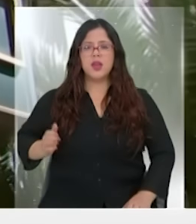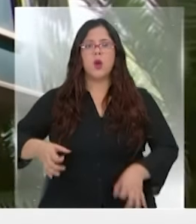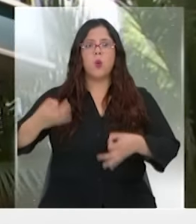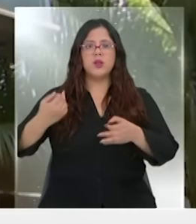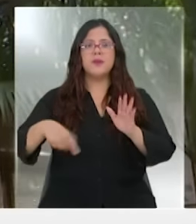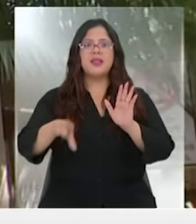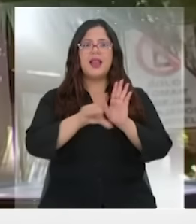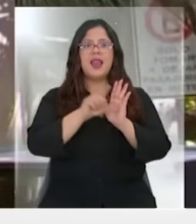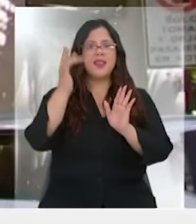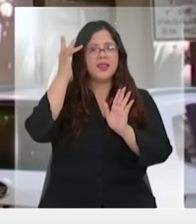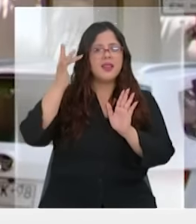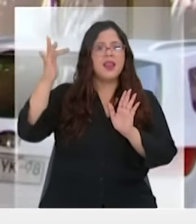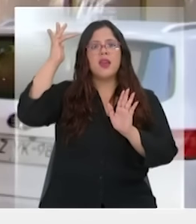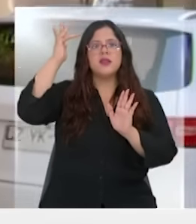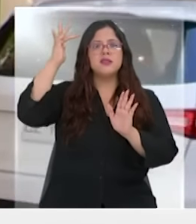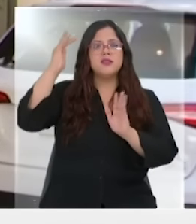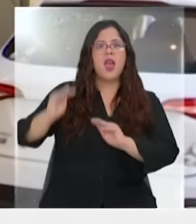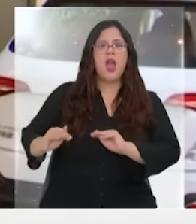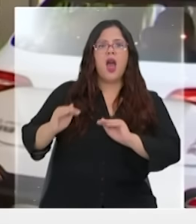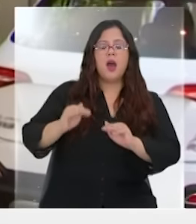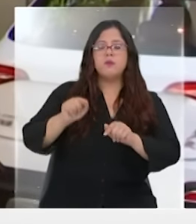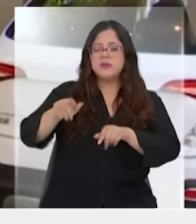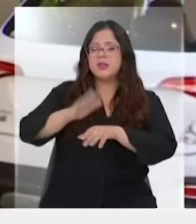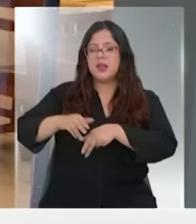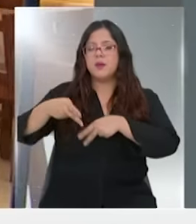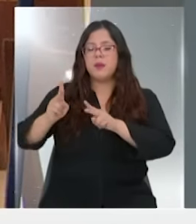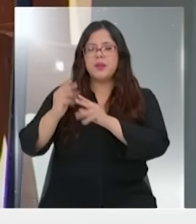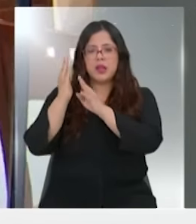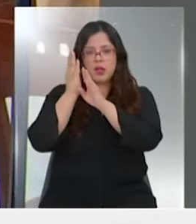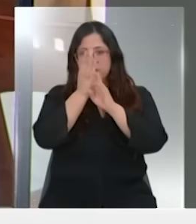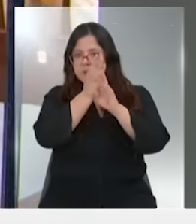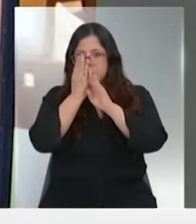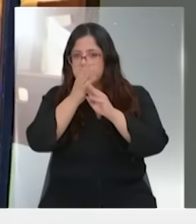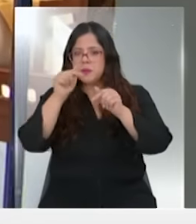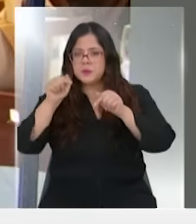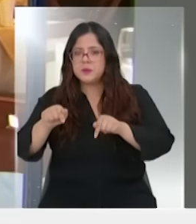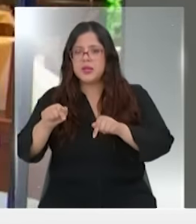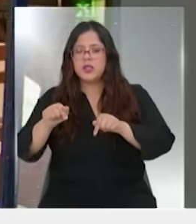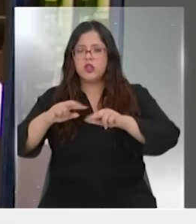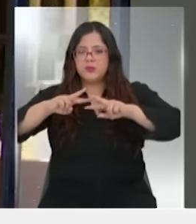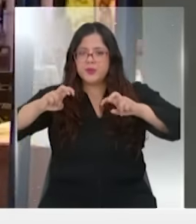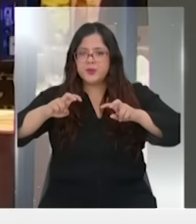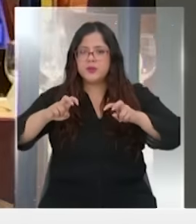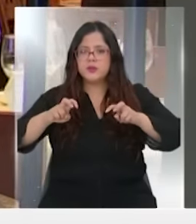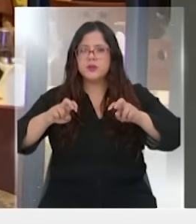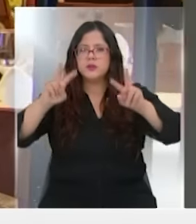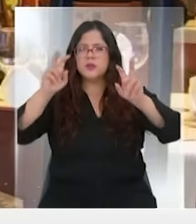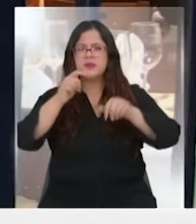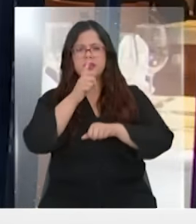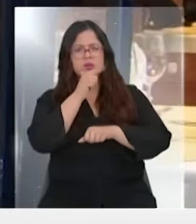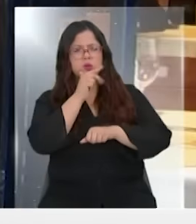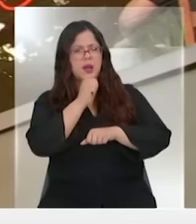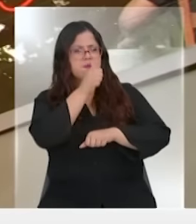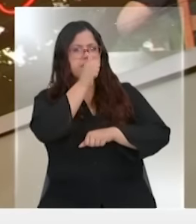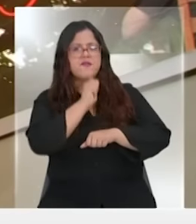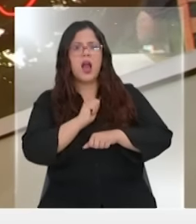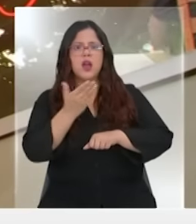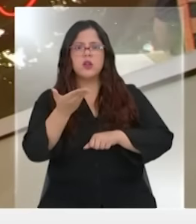en la ley de inteligencia, lo que permitió cubrir esta operación con un sospechoso manto de reserva.